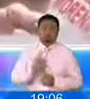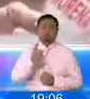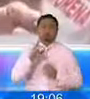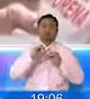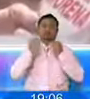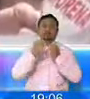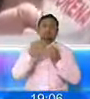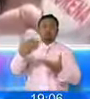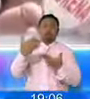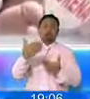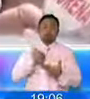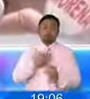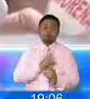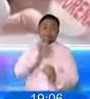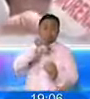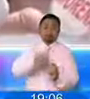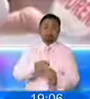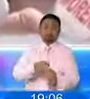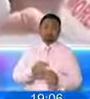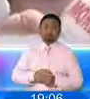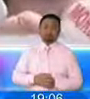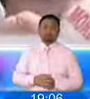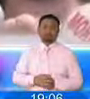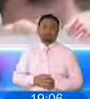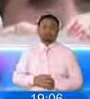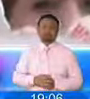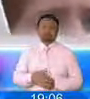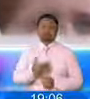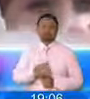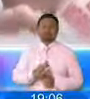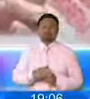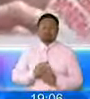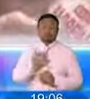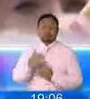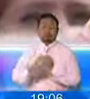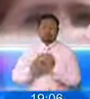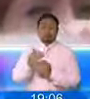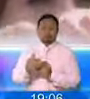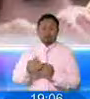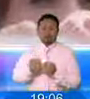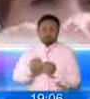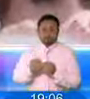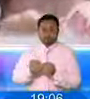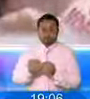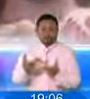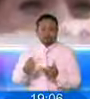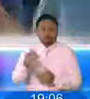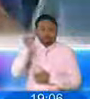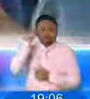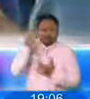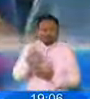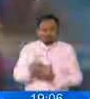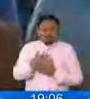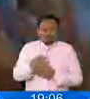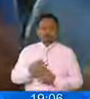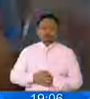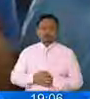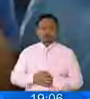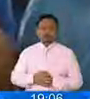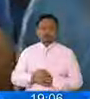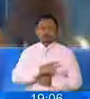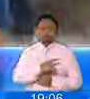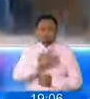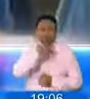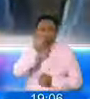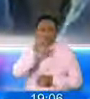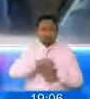organización política a la que he pertenecido. Construimos un proceso del cual pues estábamos muy ilusionados. Incómodos.